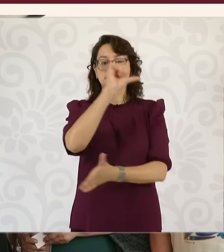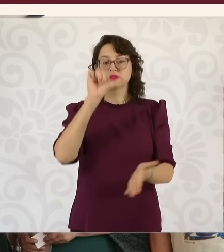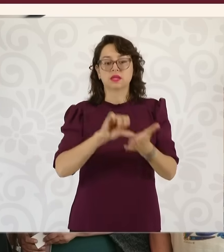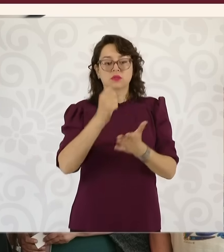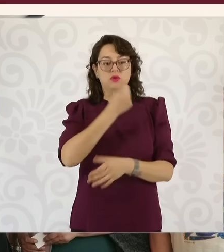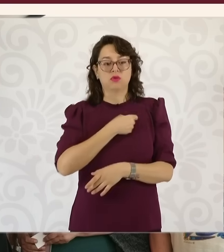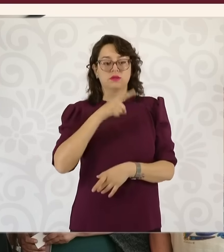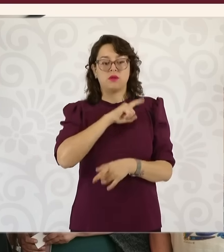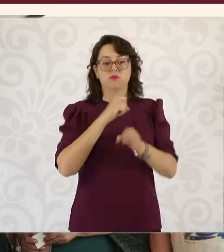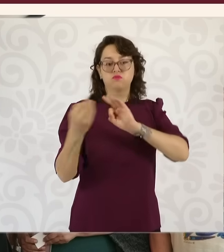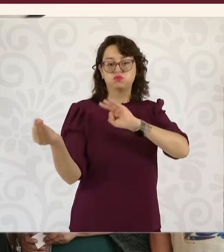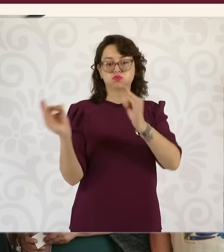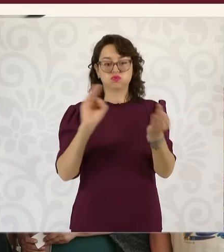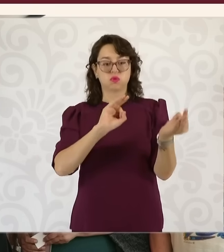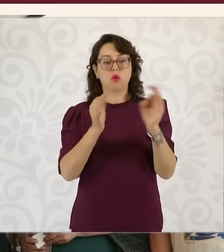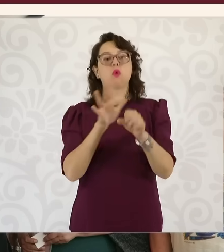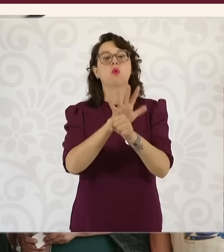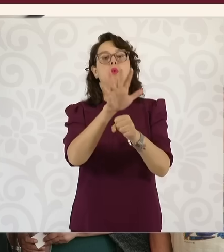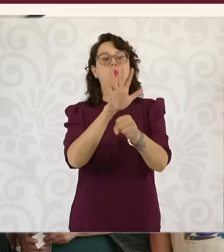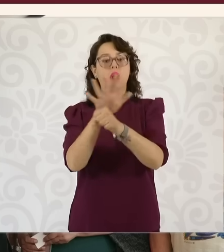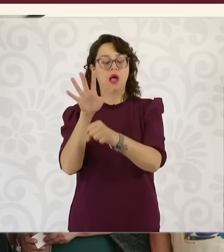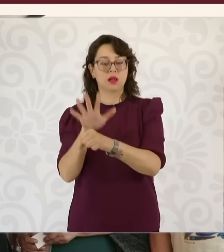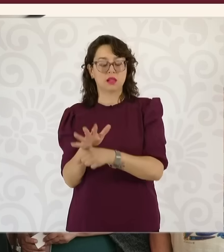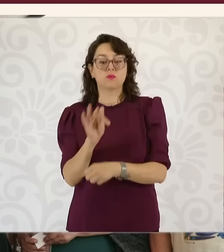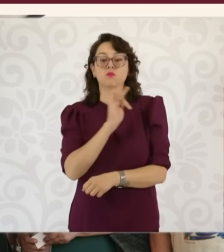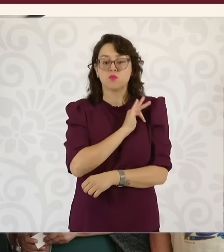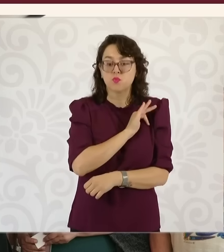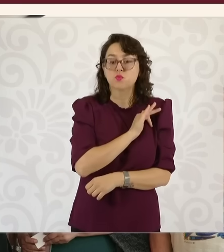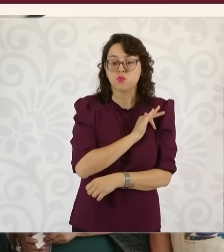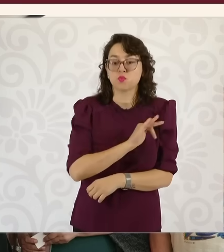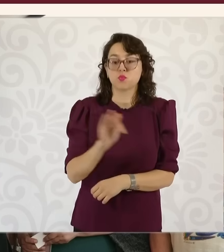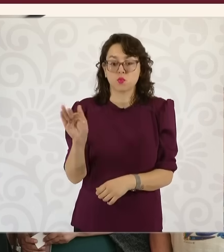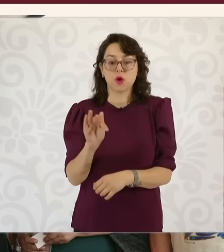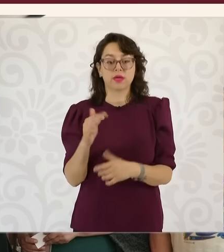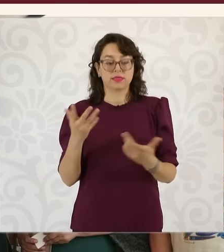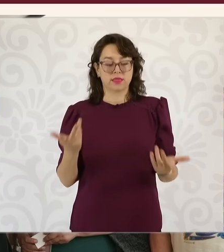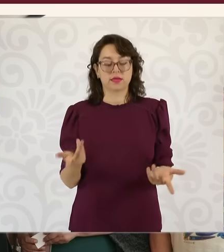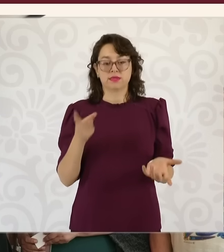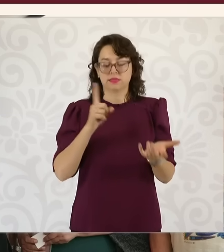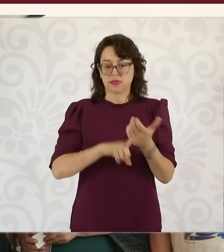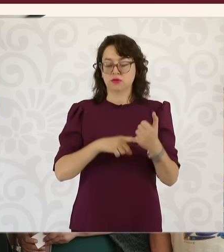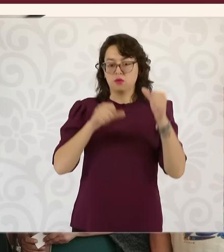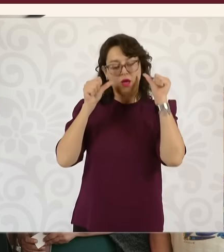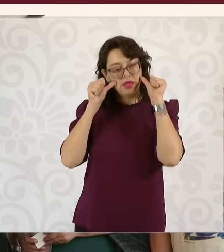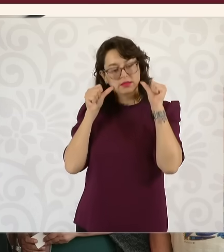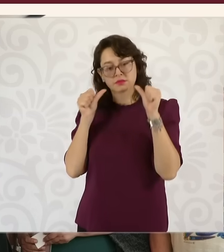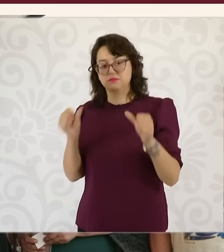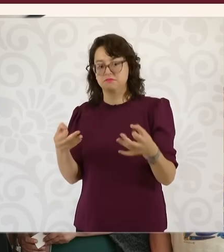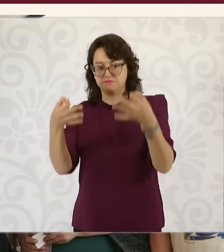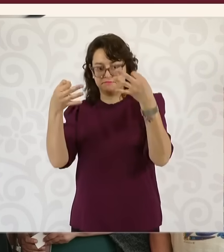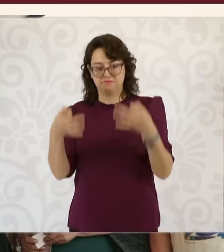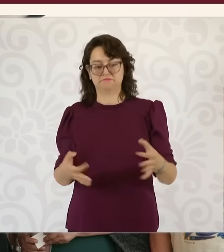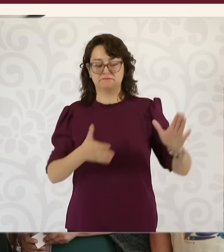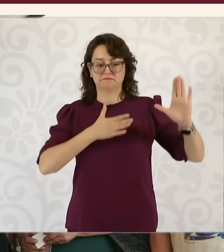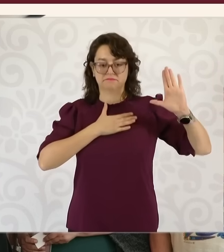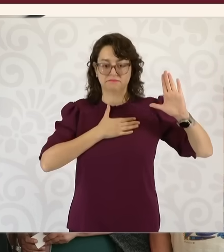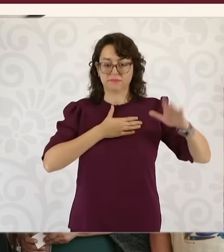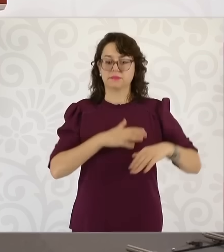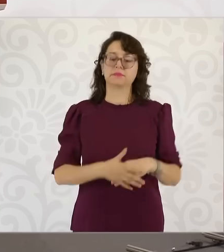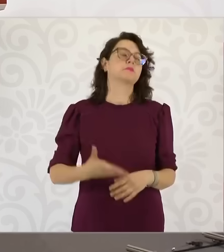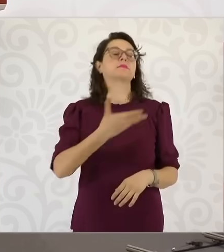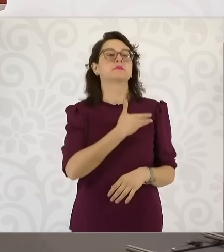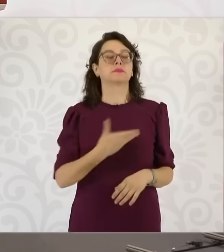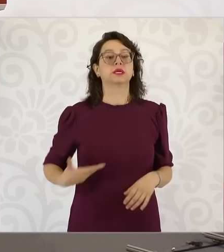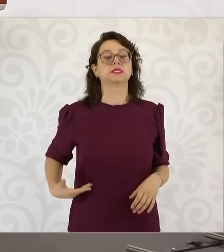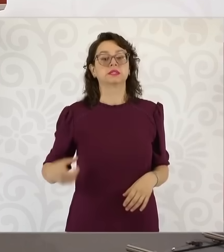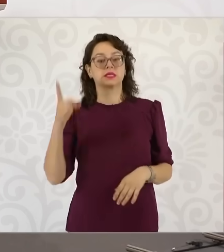a su casa, y ahí podrán contar con personal calificado y el compromiso total para atenderlos. Presidenta, si